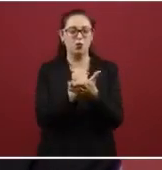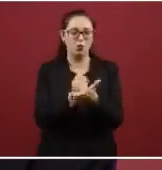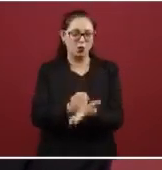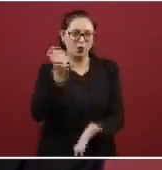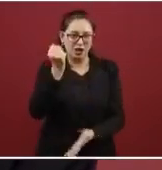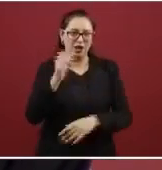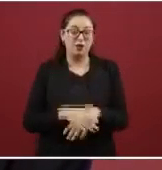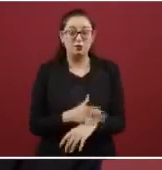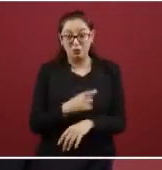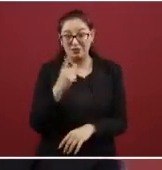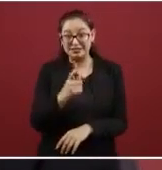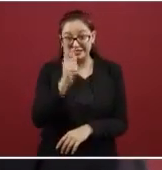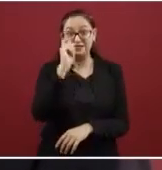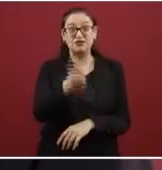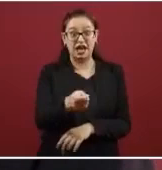entonces también los maestros